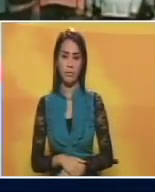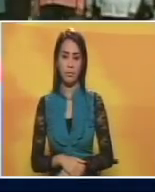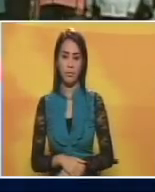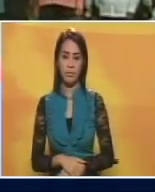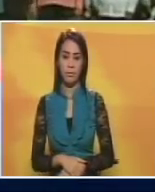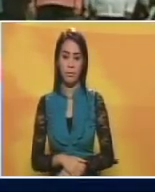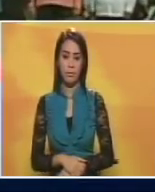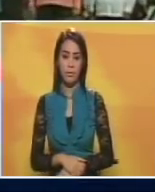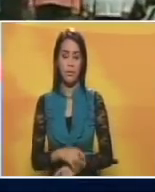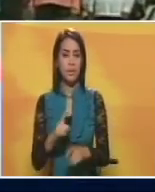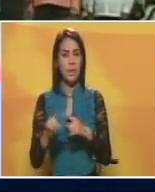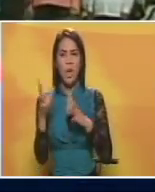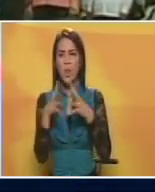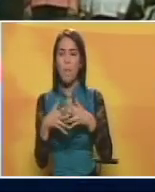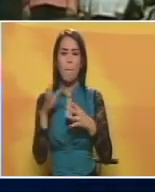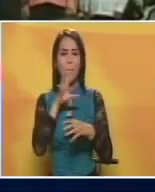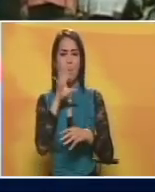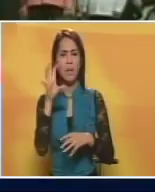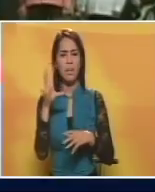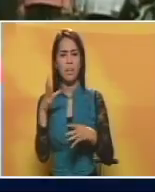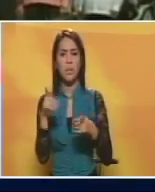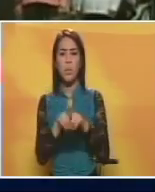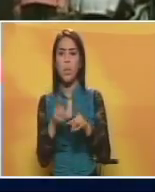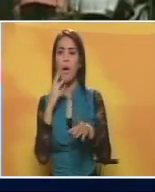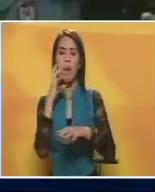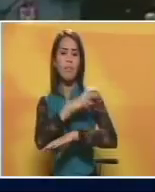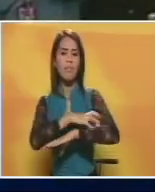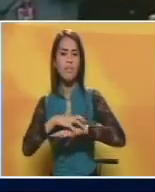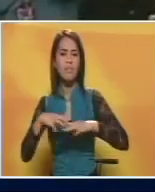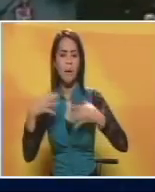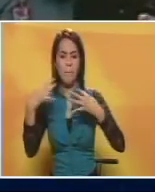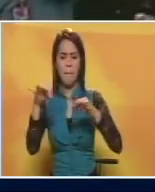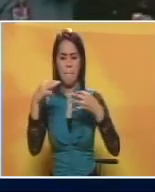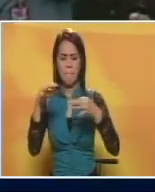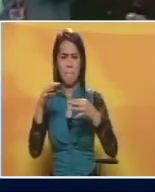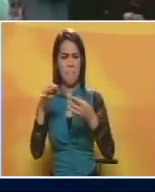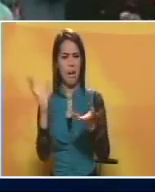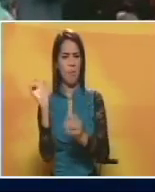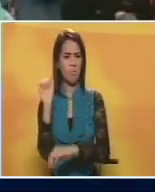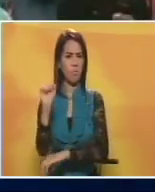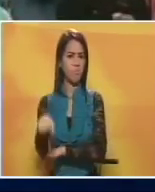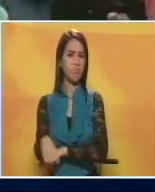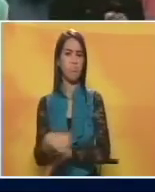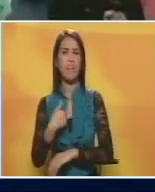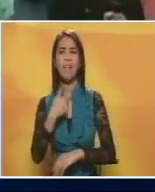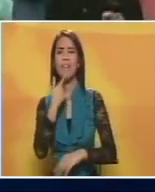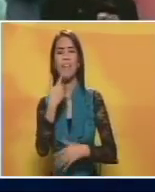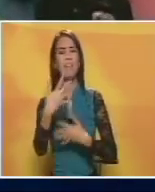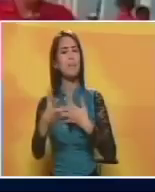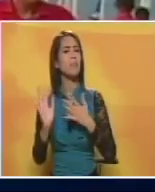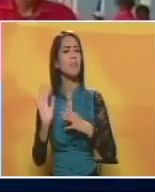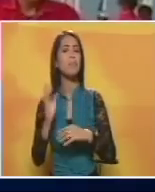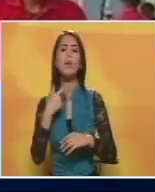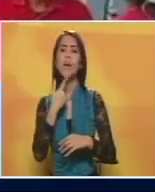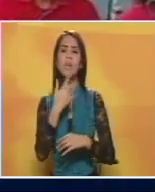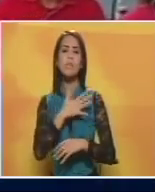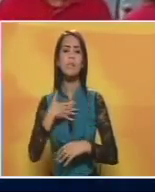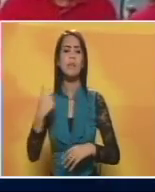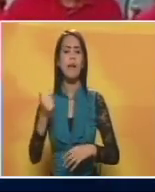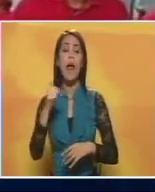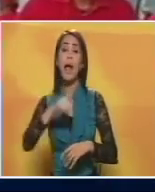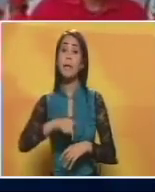El imperialismo es un tigre de papel. Que digan lo que les dé la gana decir.